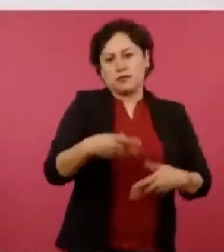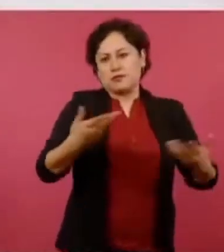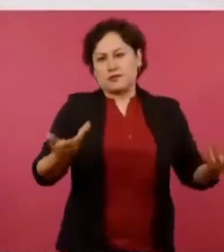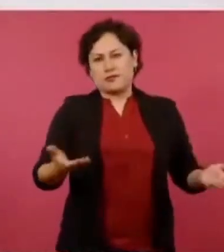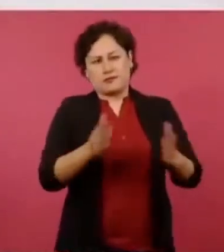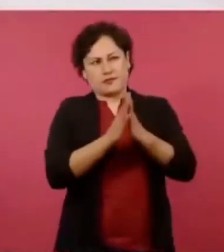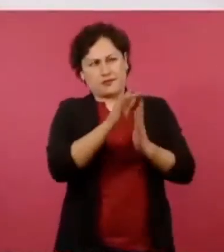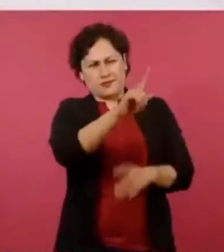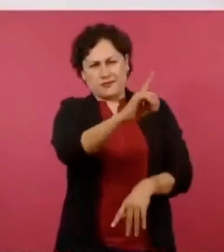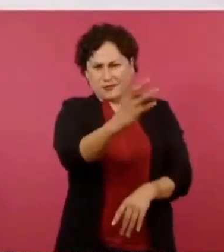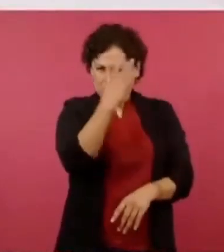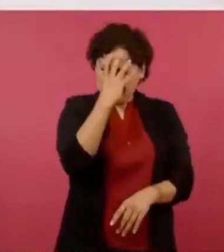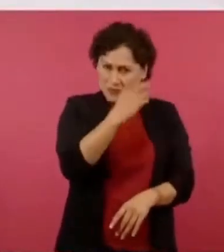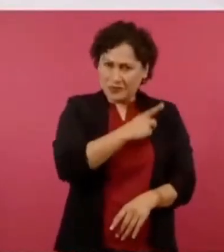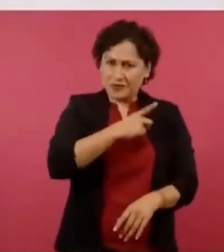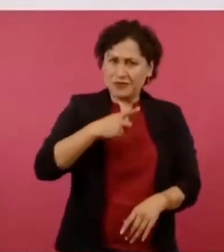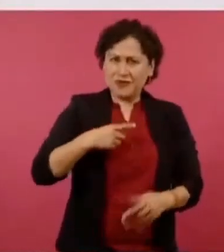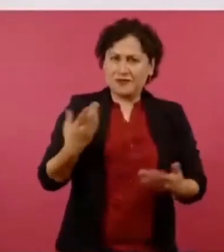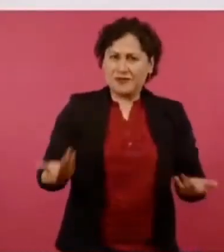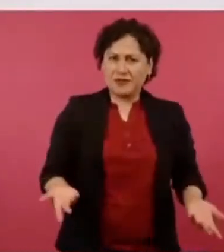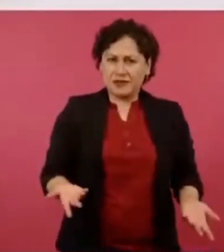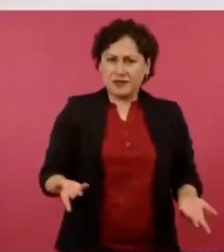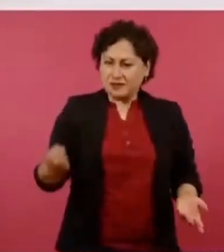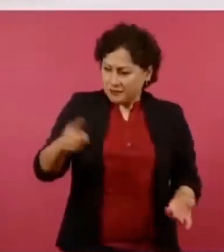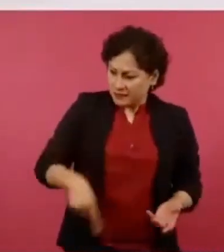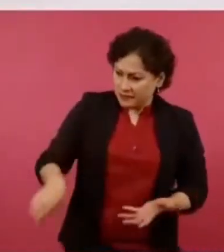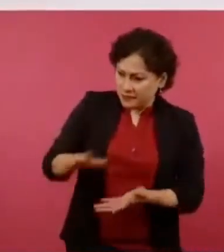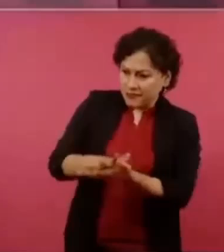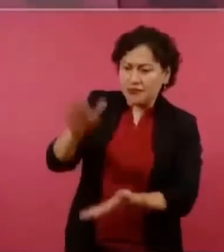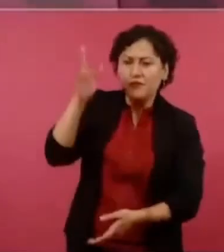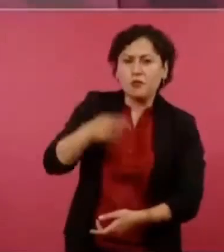además de inmoral, eso es pecado social.